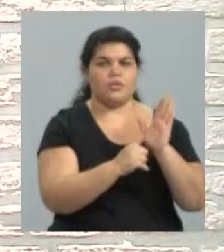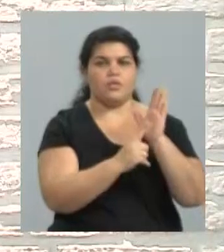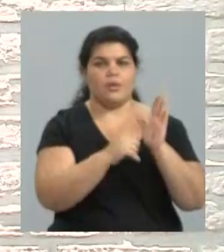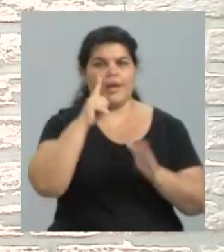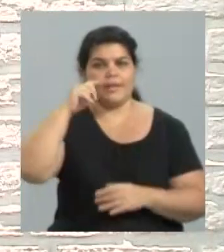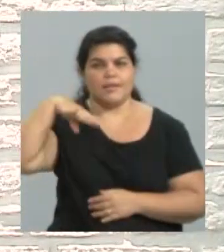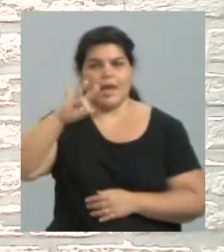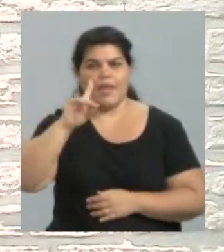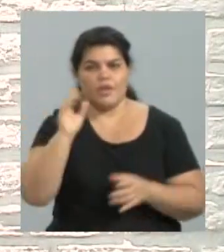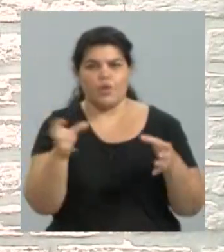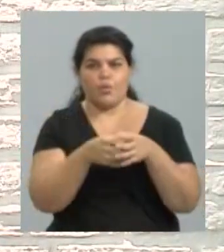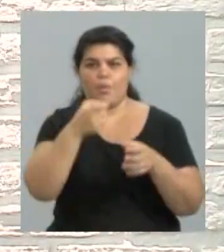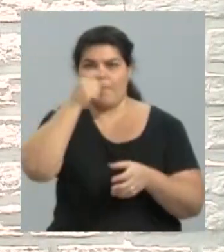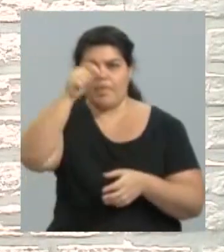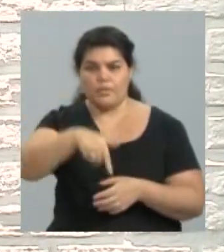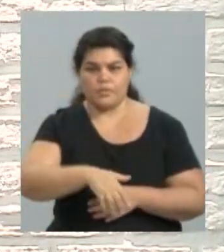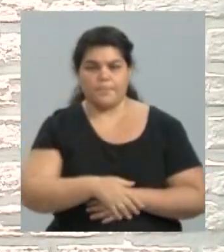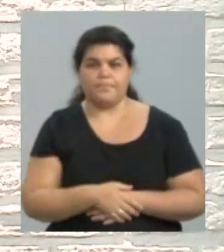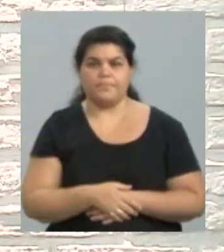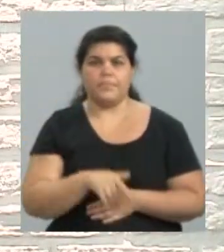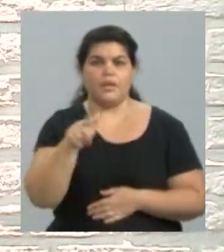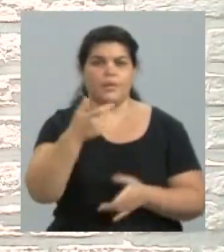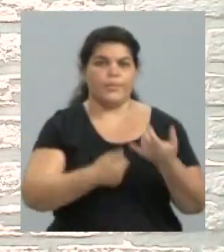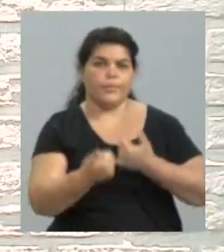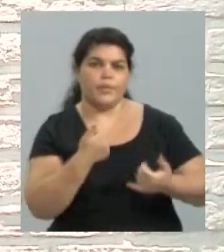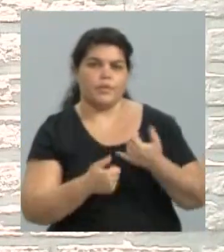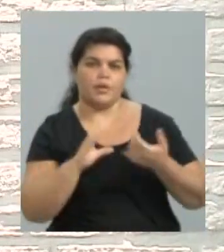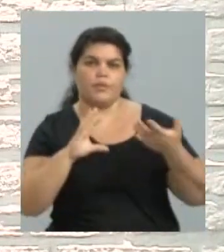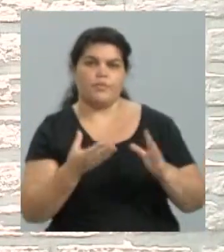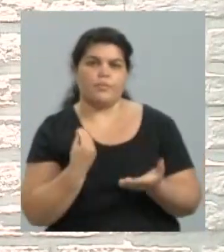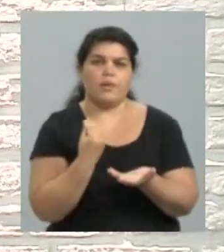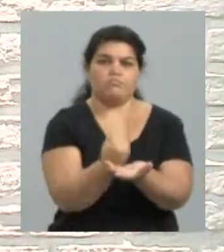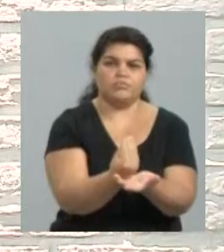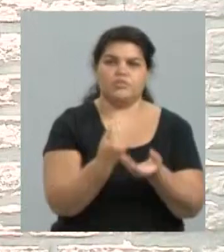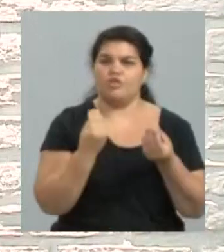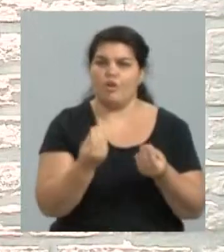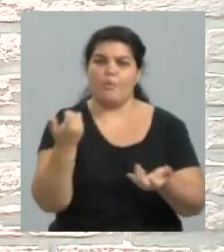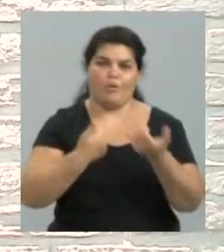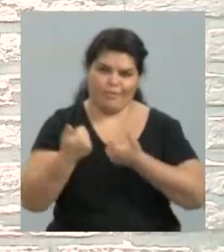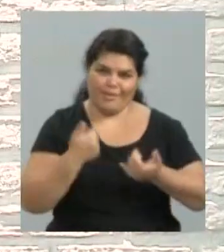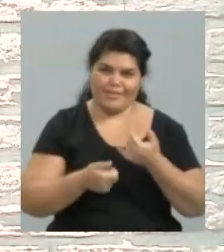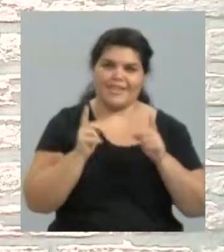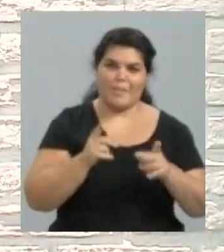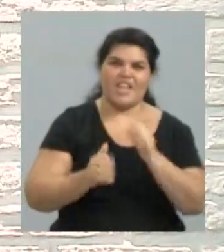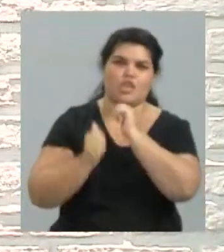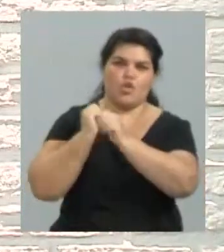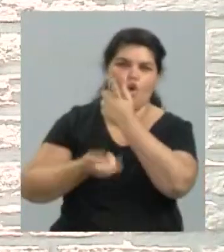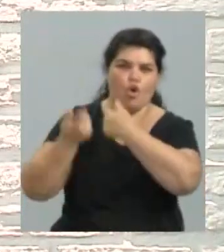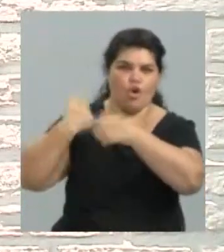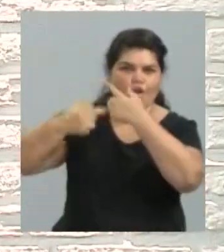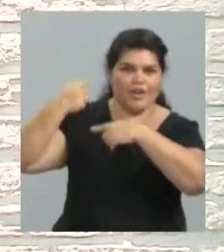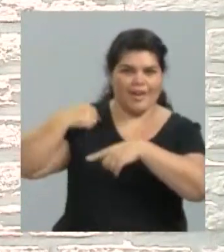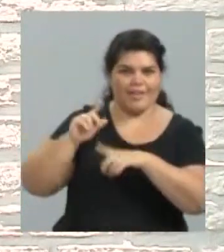INADI aquí en la provincia de Mendoza, hablando también cómo ella llegó a esa institución, nos contaba también carne propia lo que